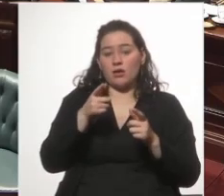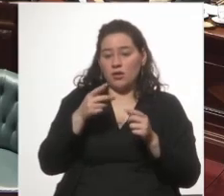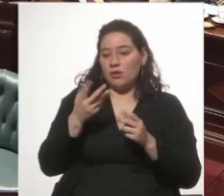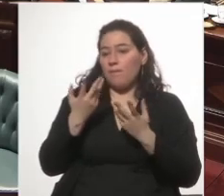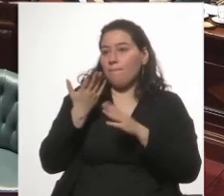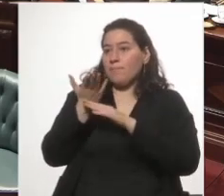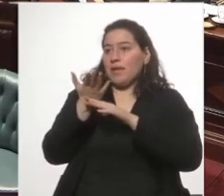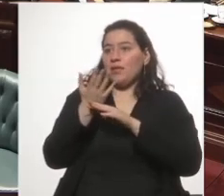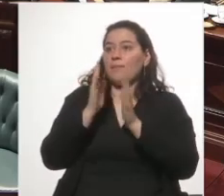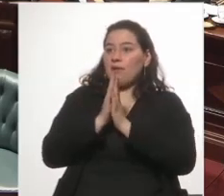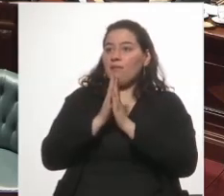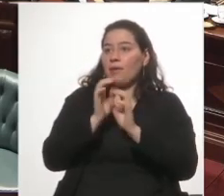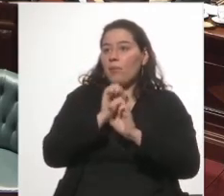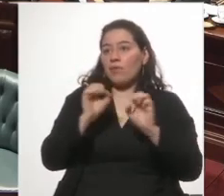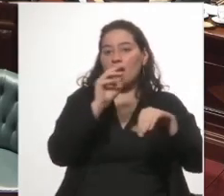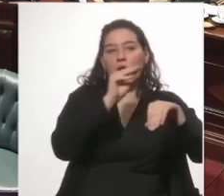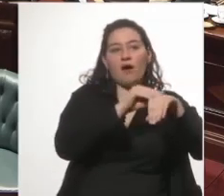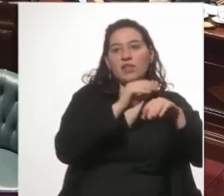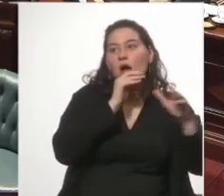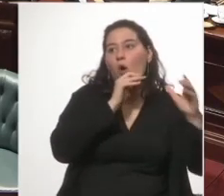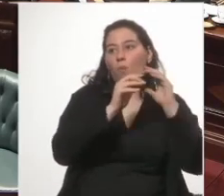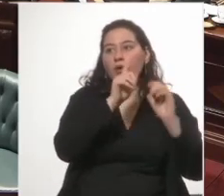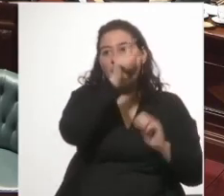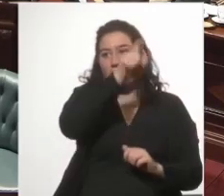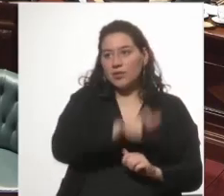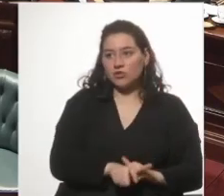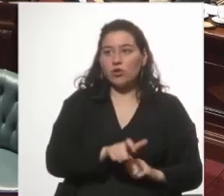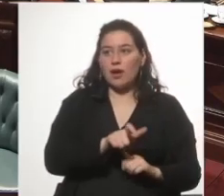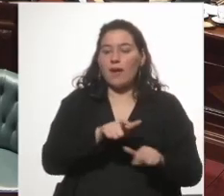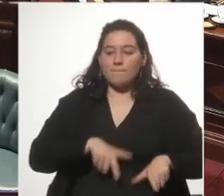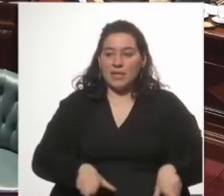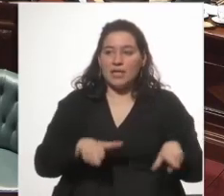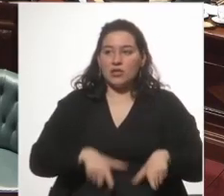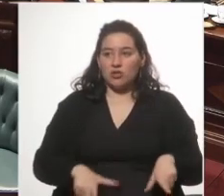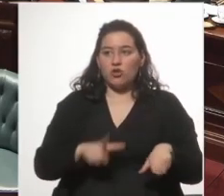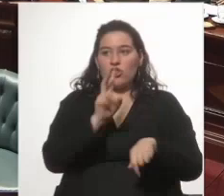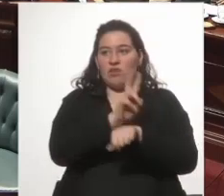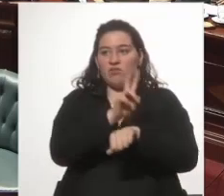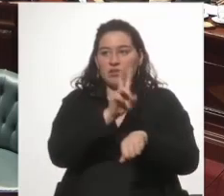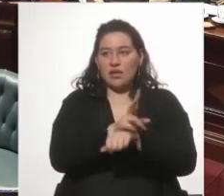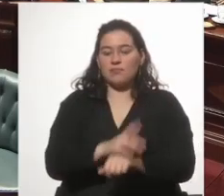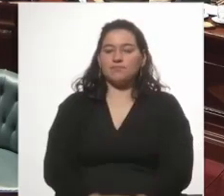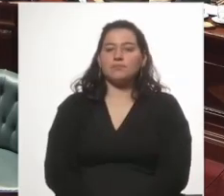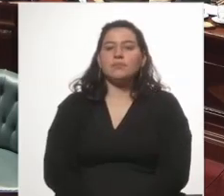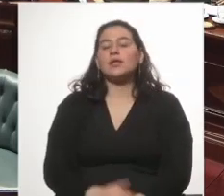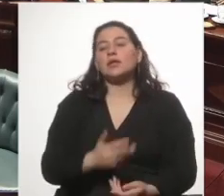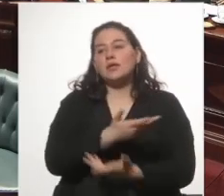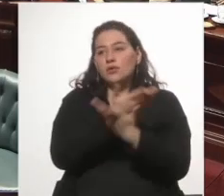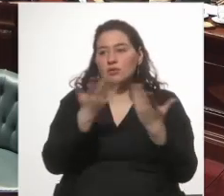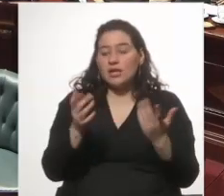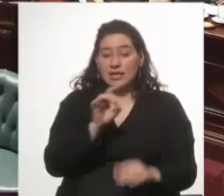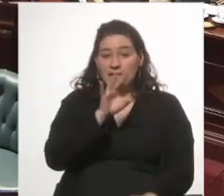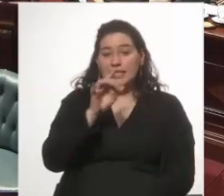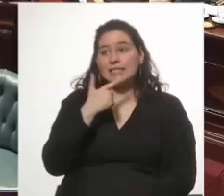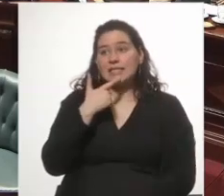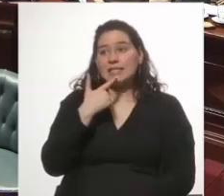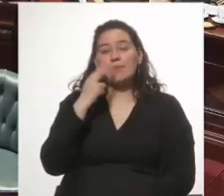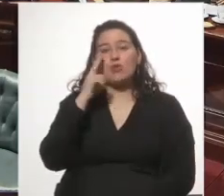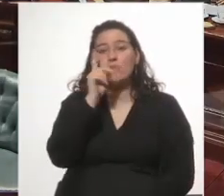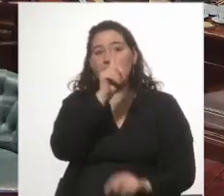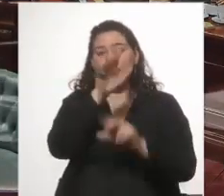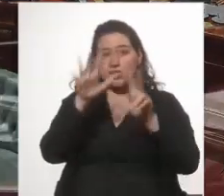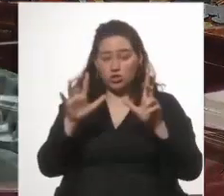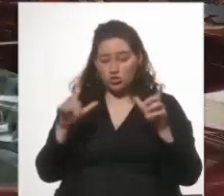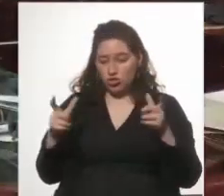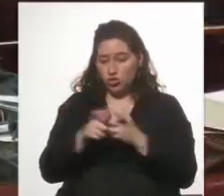comunicar la situación al superior, que era el señor ministro de Defensa. En definitiva, el 15 de septiembre de 2018 el